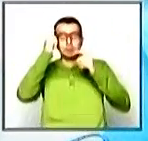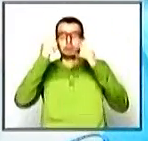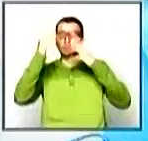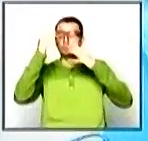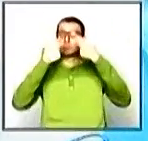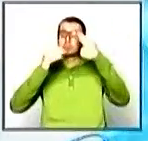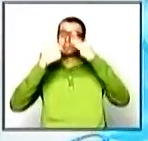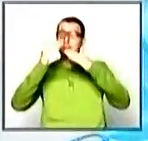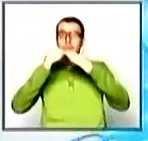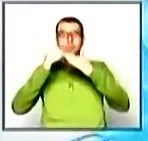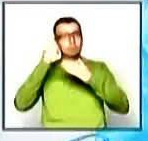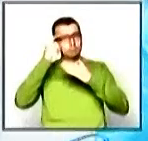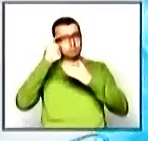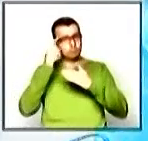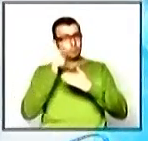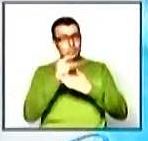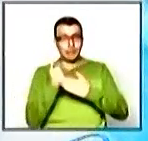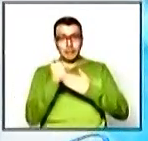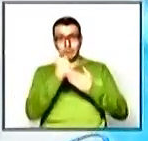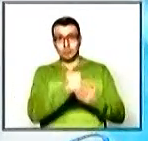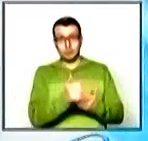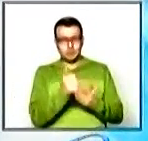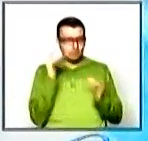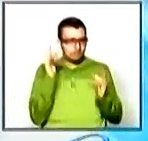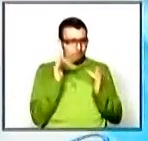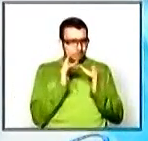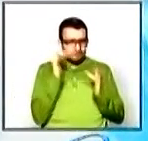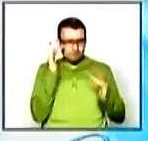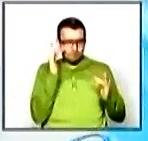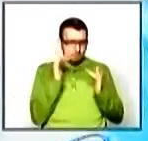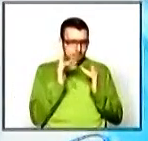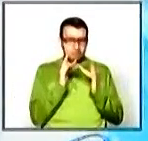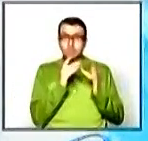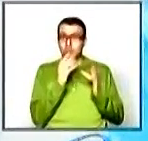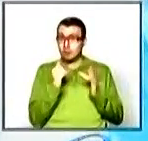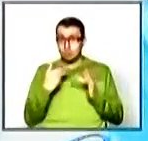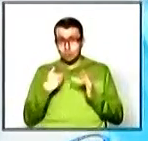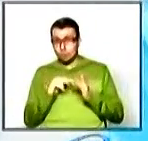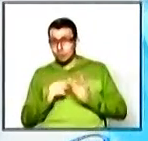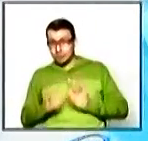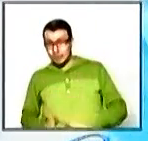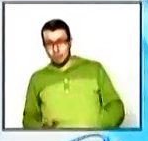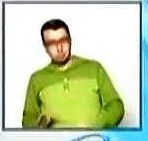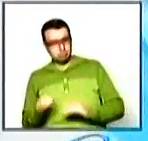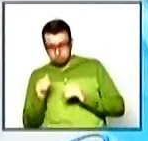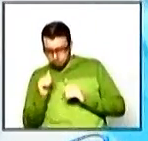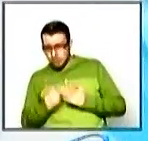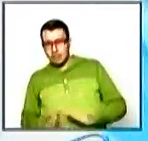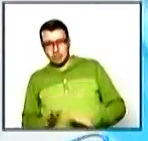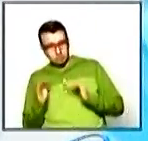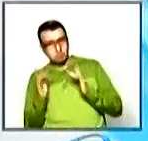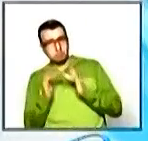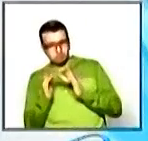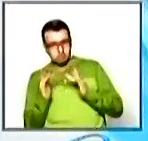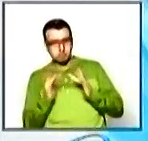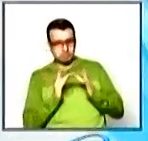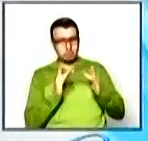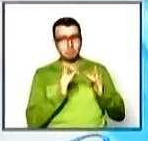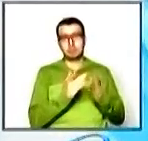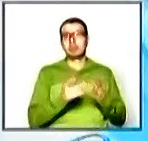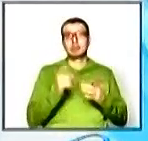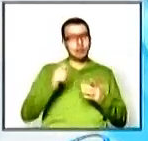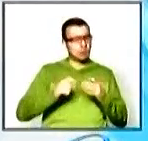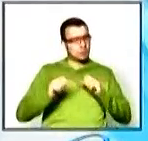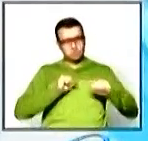hacemos es como recargar. Esos puntos axiotonales están con nosotros desde nuestro momento de nacimiento, lo que pasa es que vienen descargados,